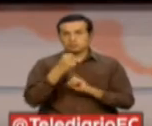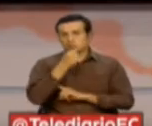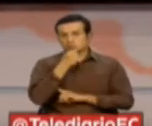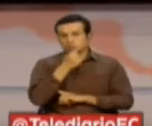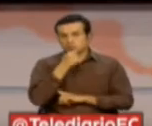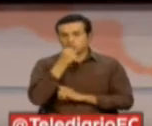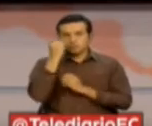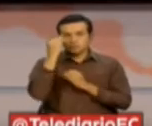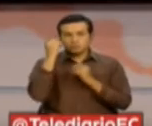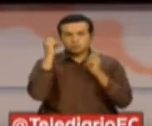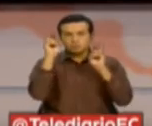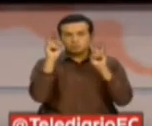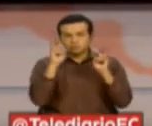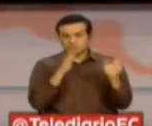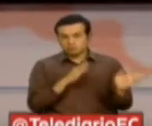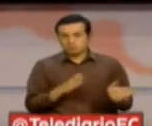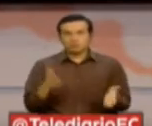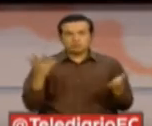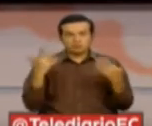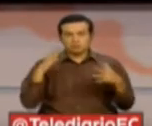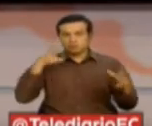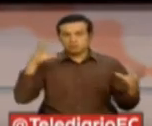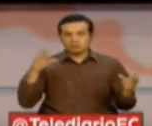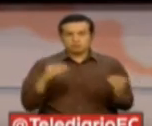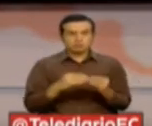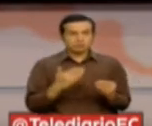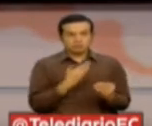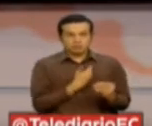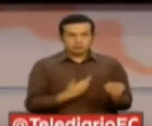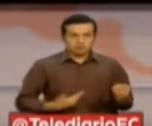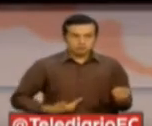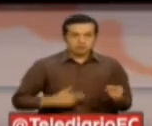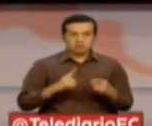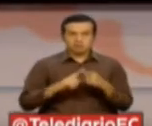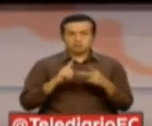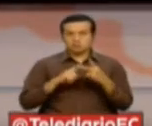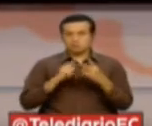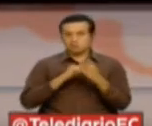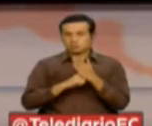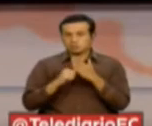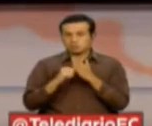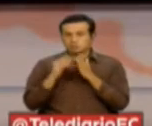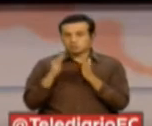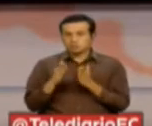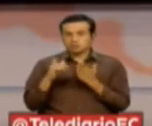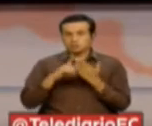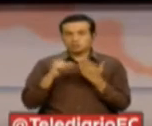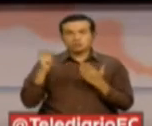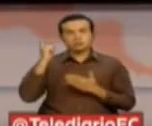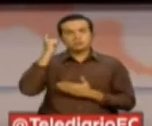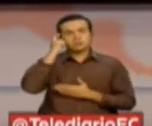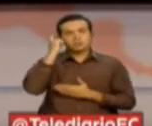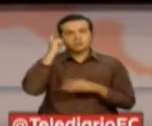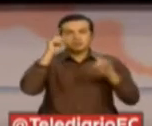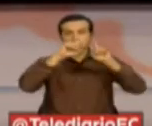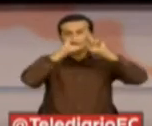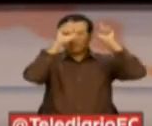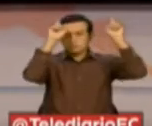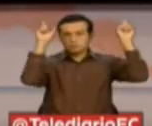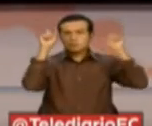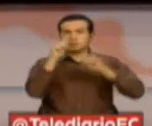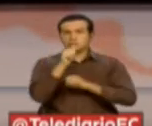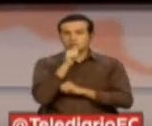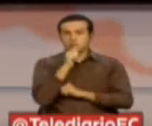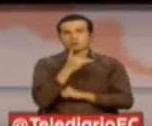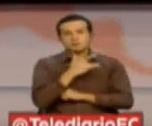sobre el contenido del plan y luego de haber escuchado también tanto al presidente como a la ministra de finanzas creo que el sector privado ha expresado